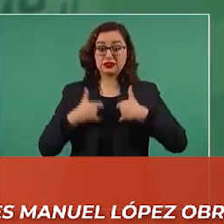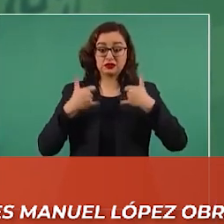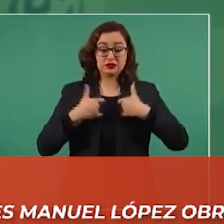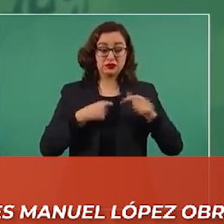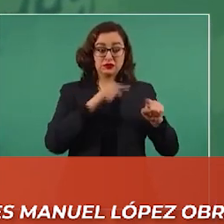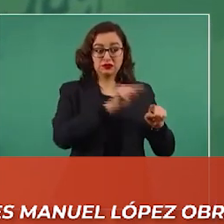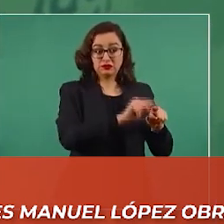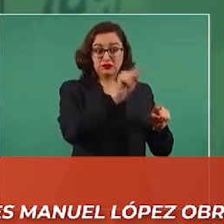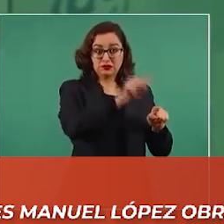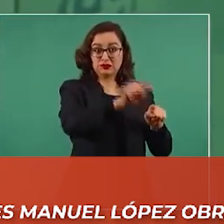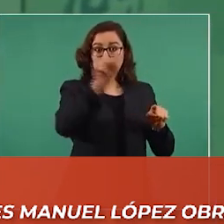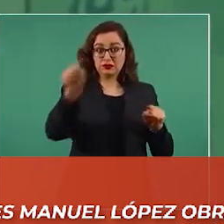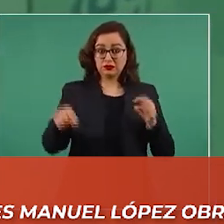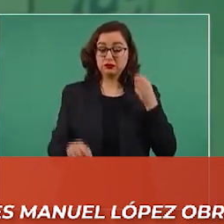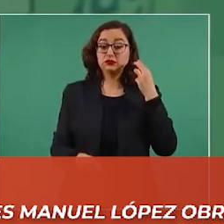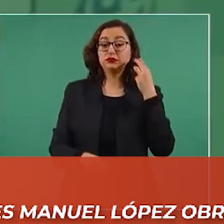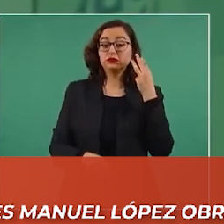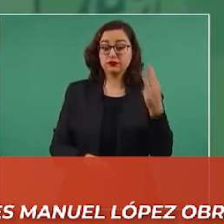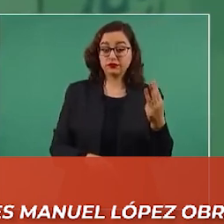Lamentablemente,